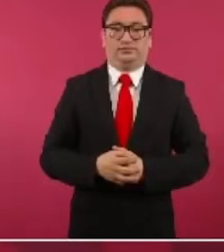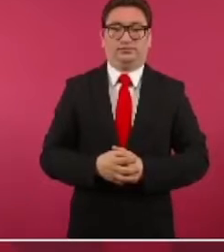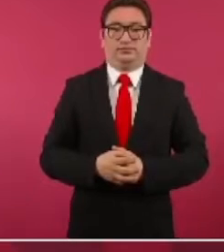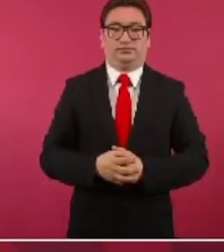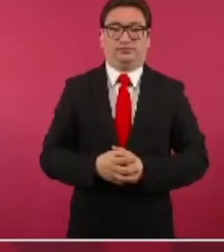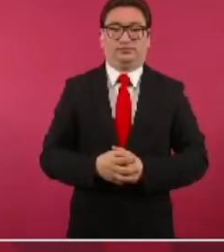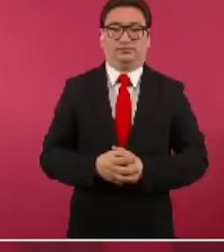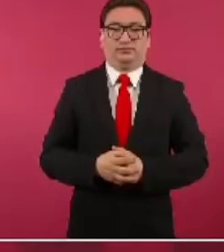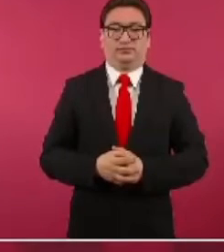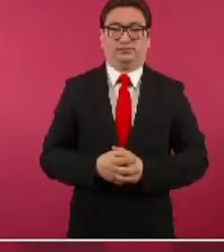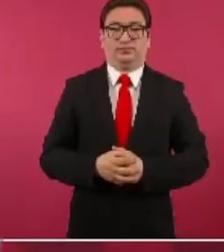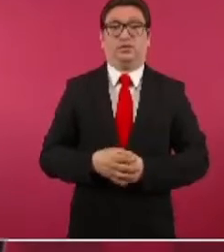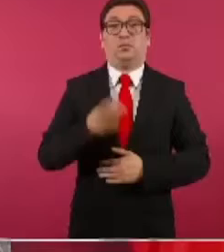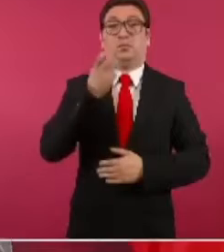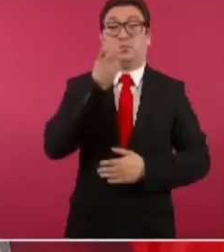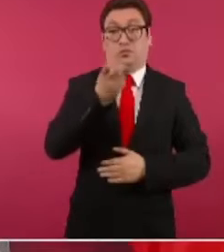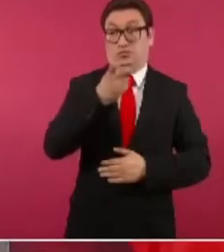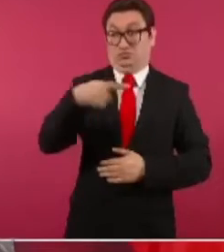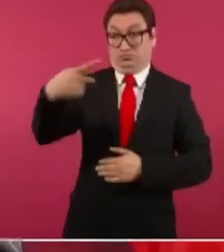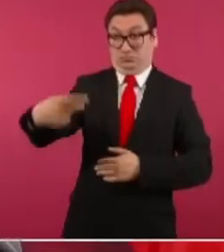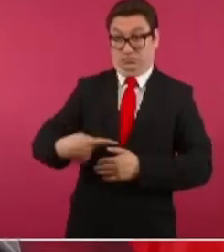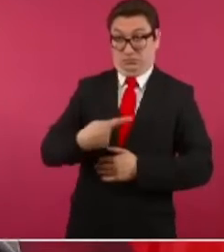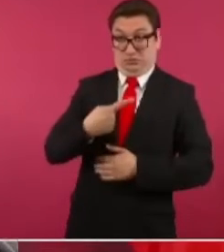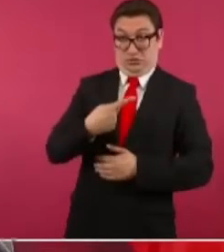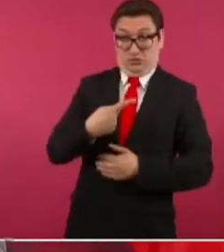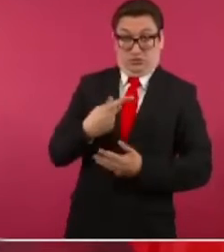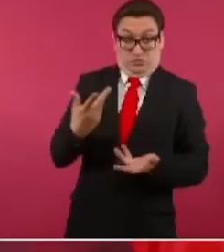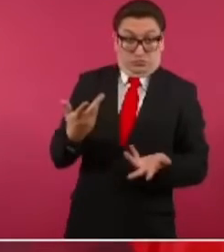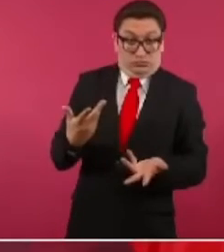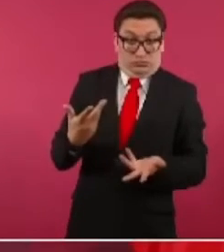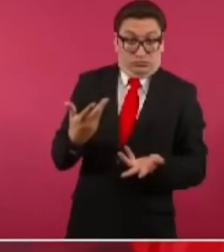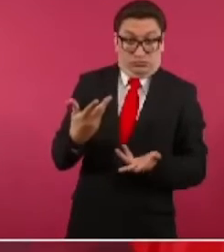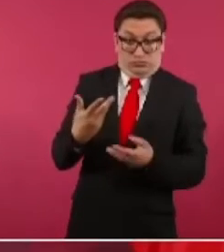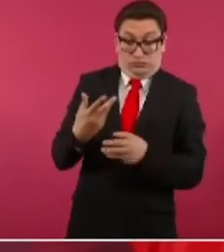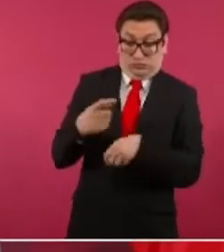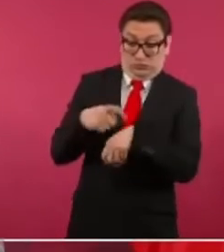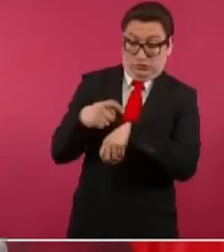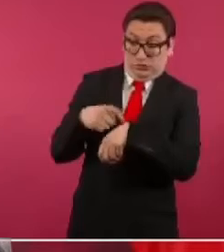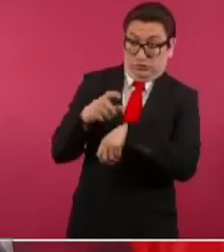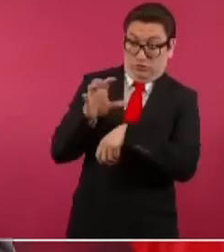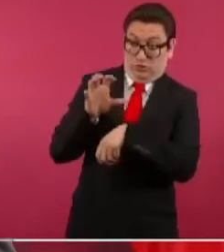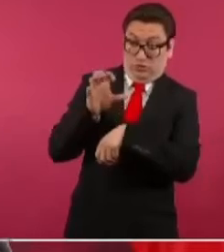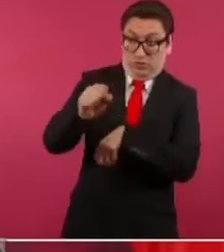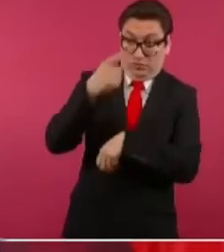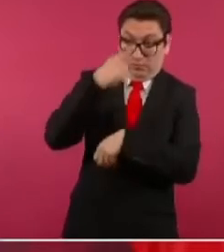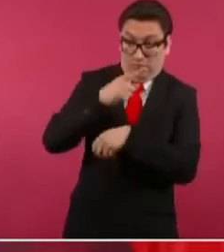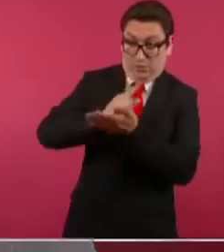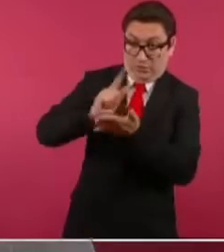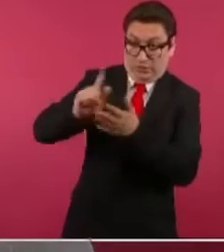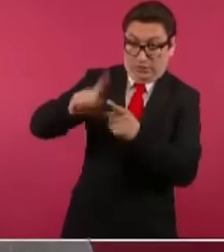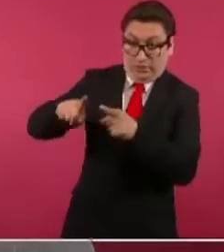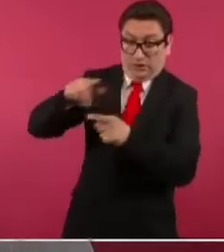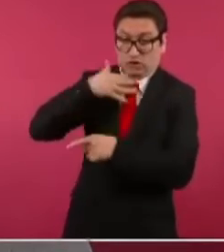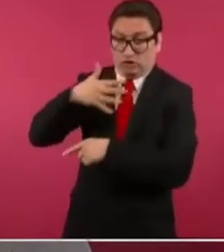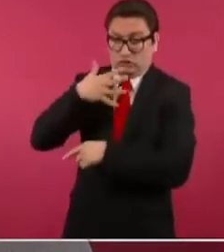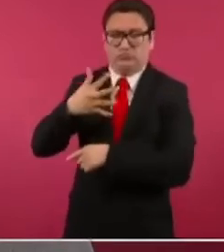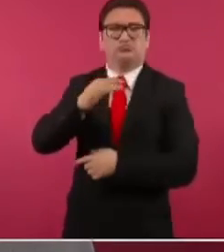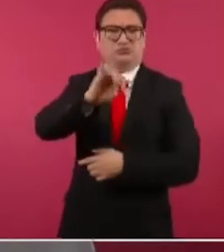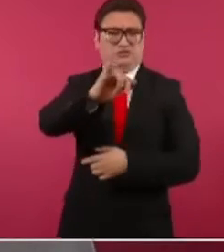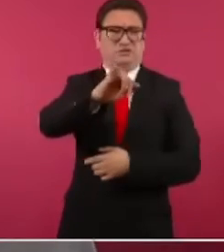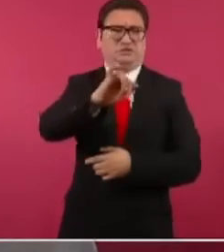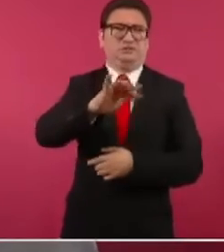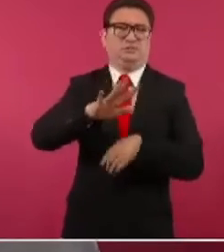si me pregunta si nos va a dar tiempo, Yo digo sí, porque ya